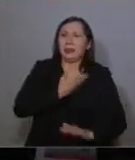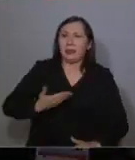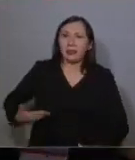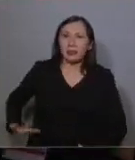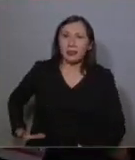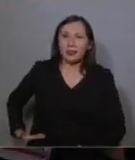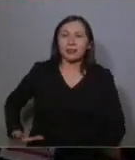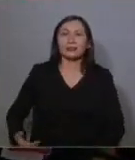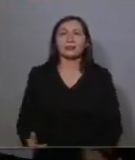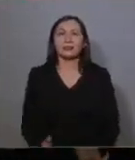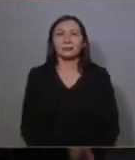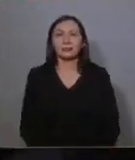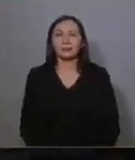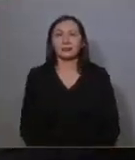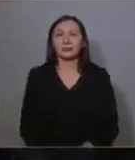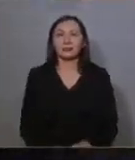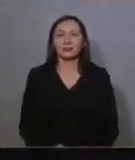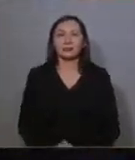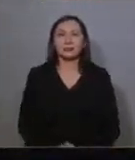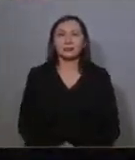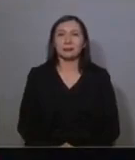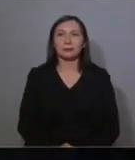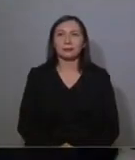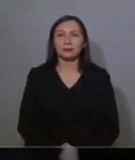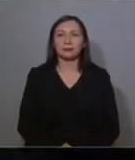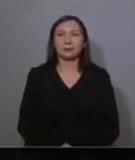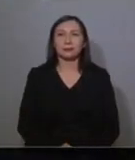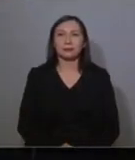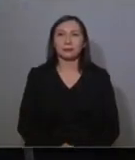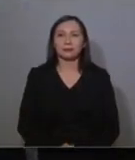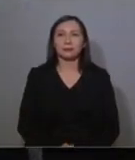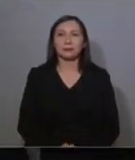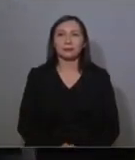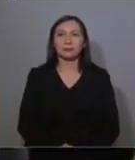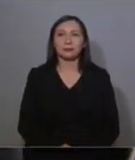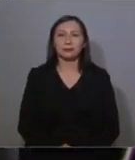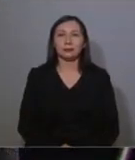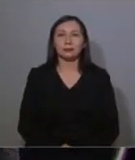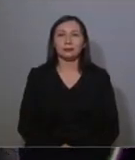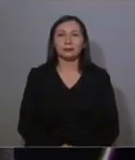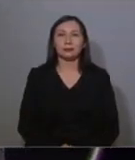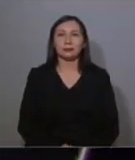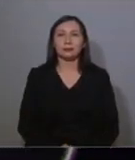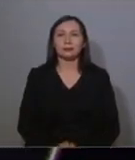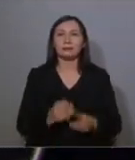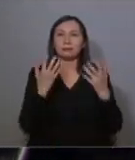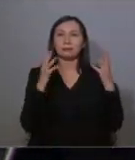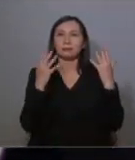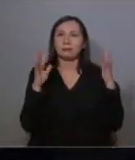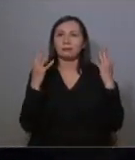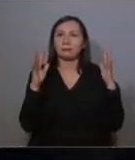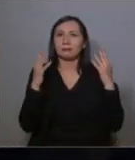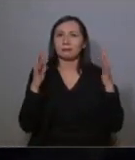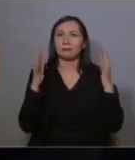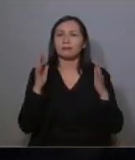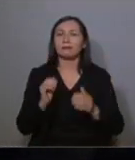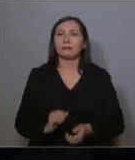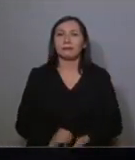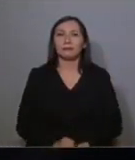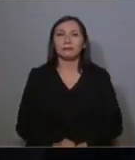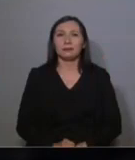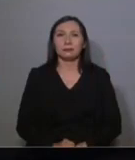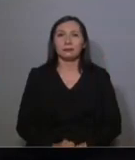como esta característica, ¿no? De saludar mucho, de ser muy cercana, pero no sé si se había demorado tanto en salir un presidente desde el Salón de